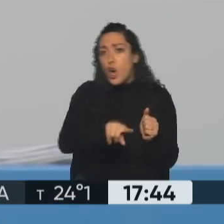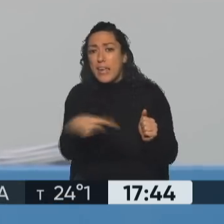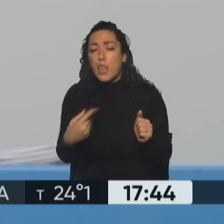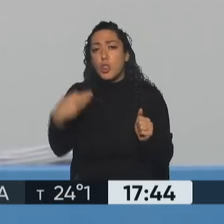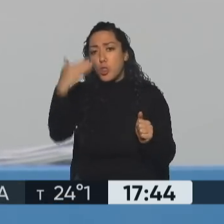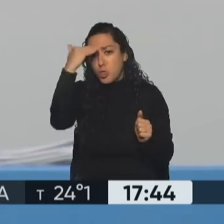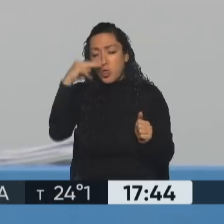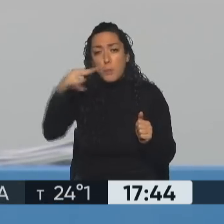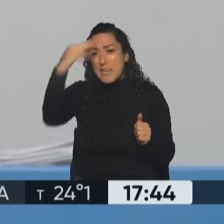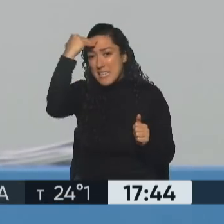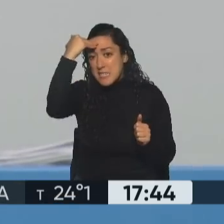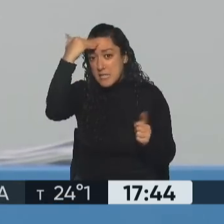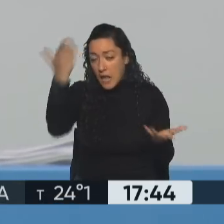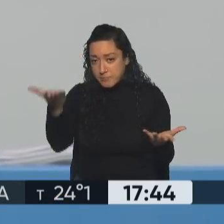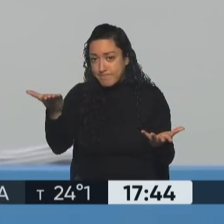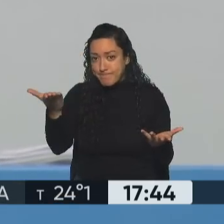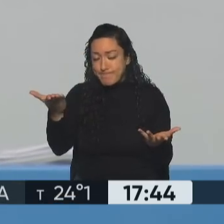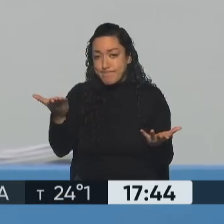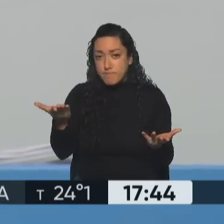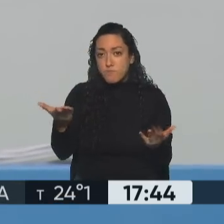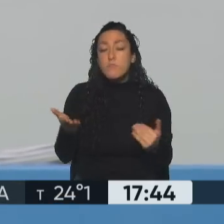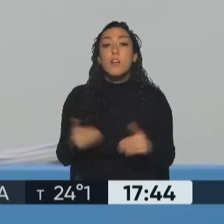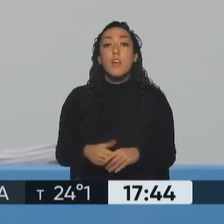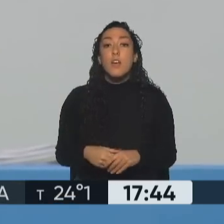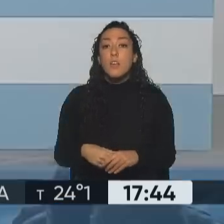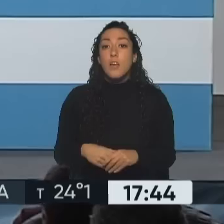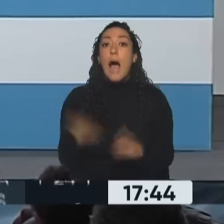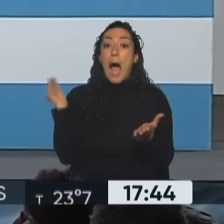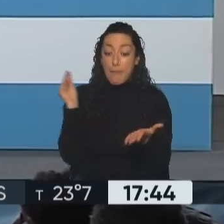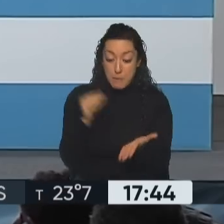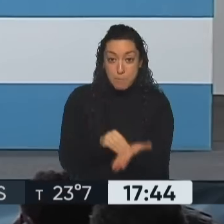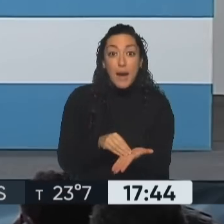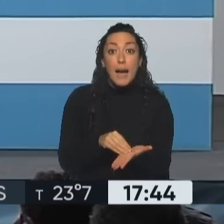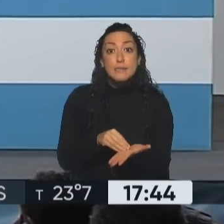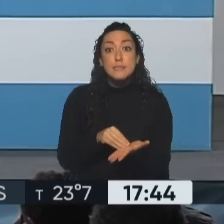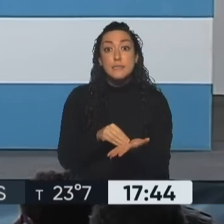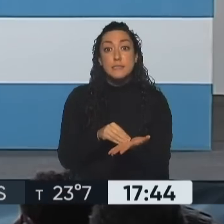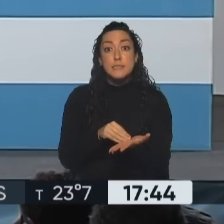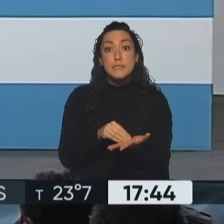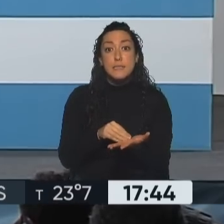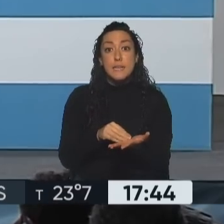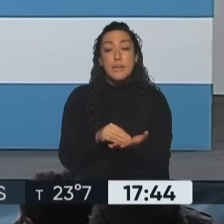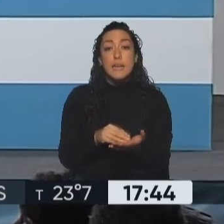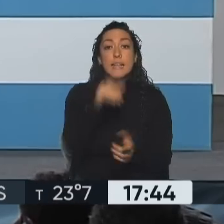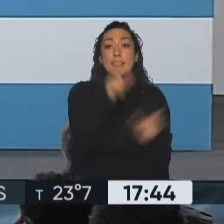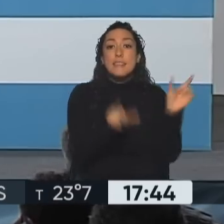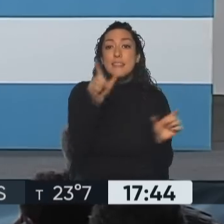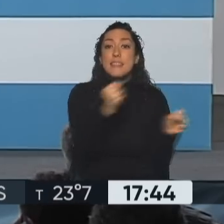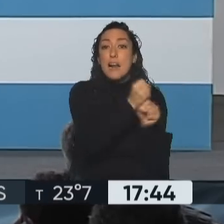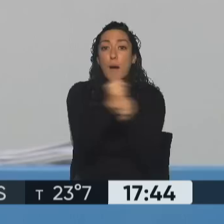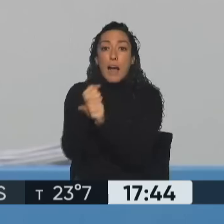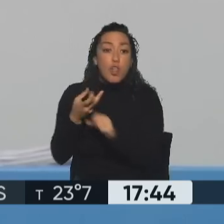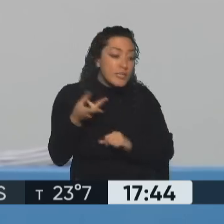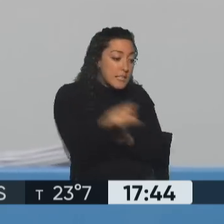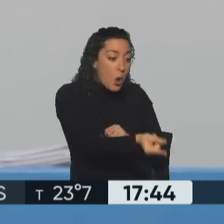2015. Bien, donde además la capacidad de los trabajadores para